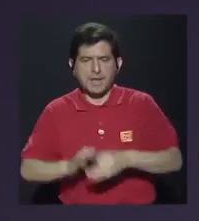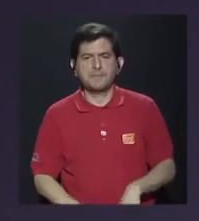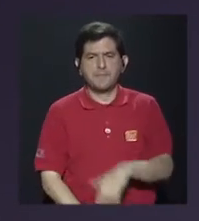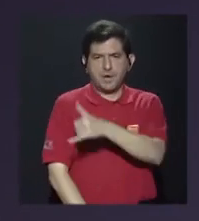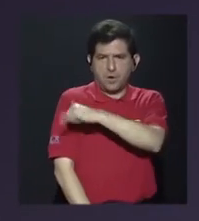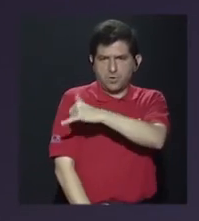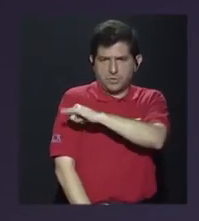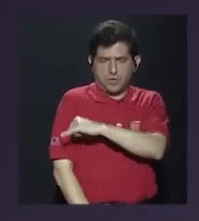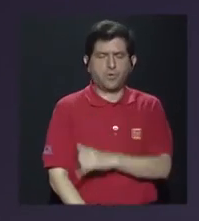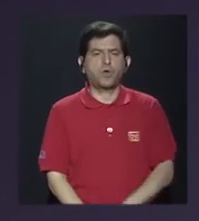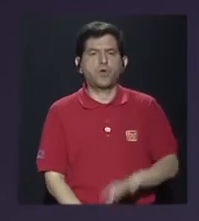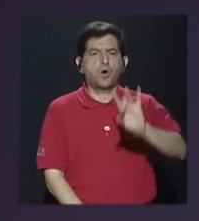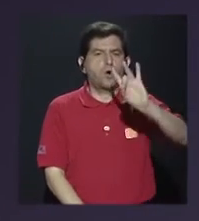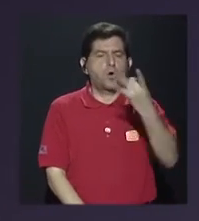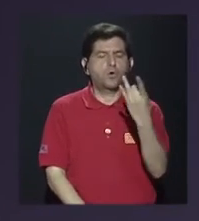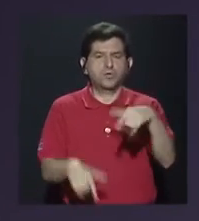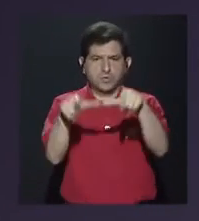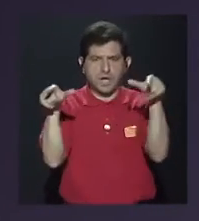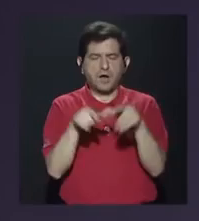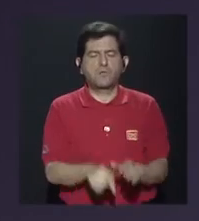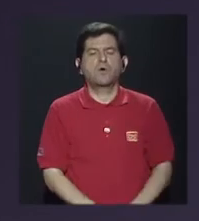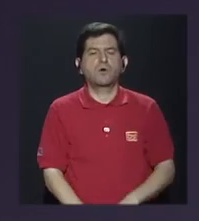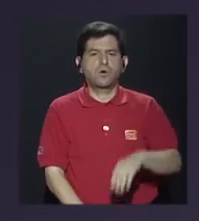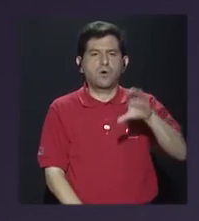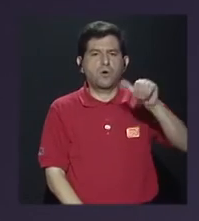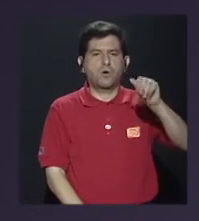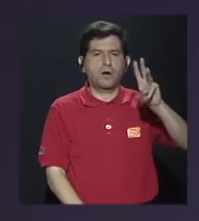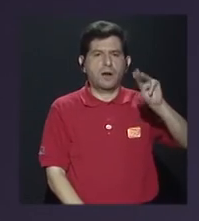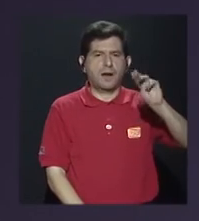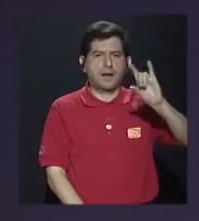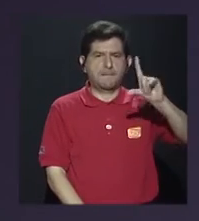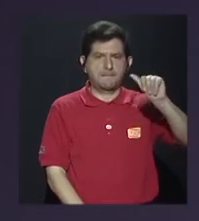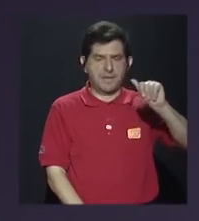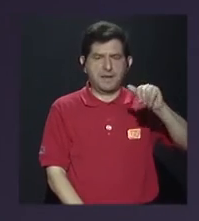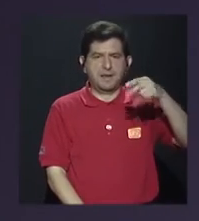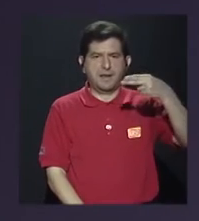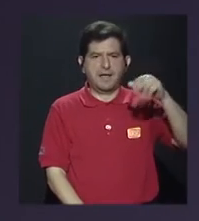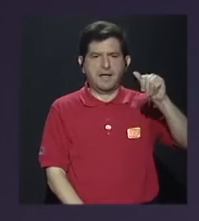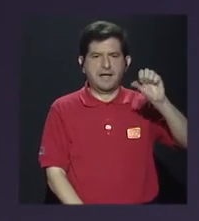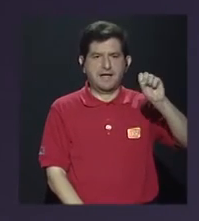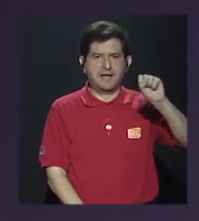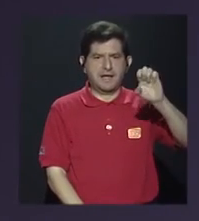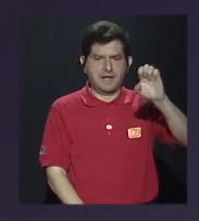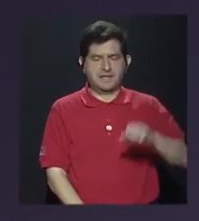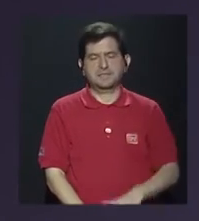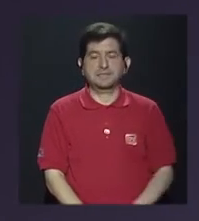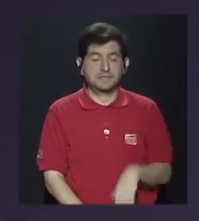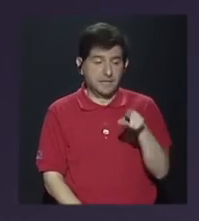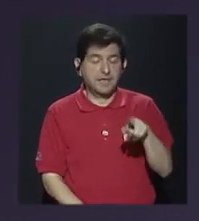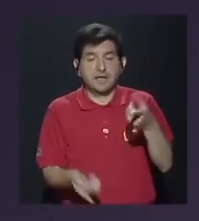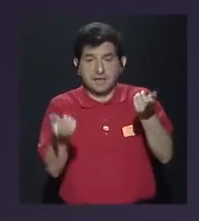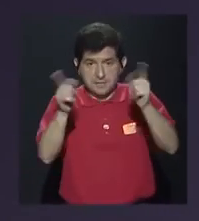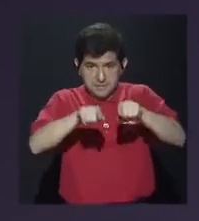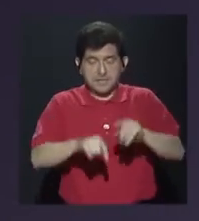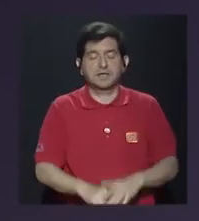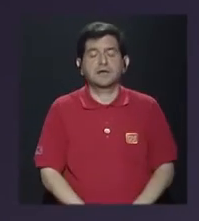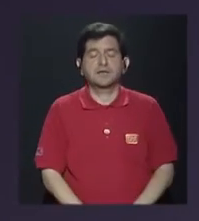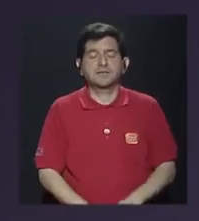octavo lugar con Camila Hasse en el evento de 100 metros pecho en la categoría